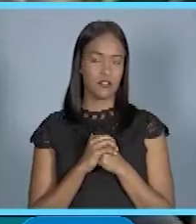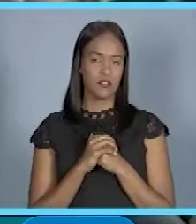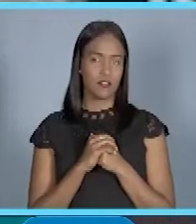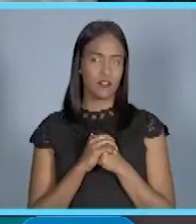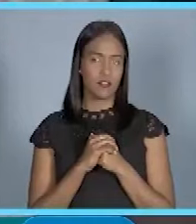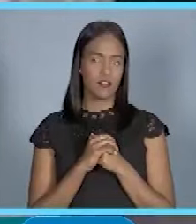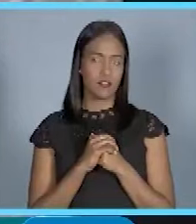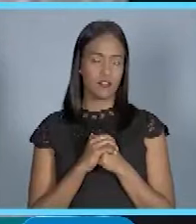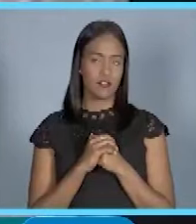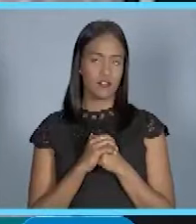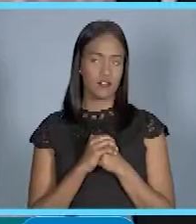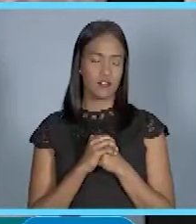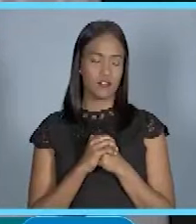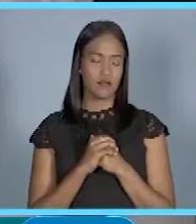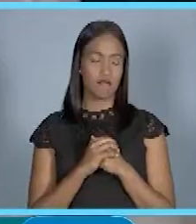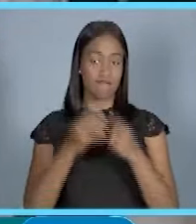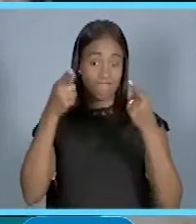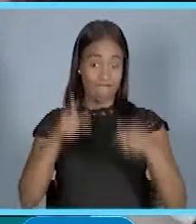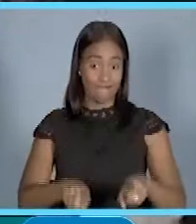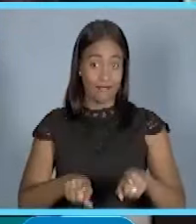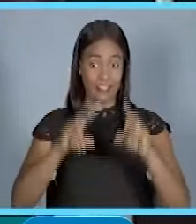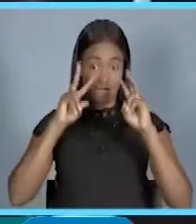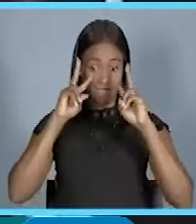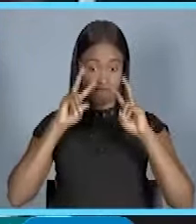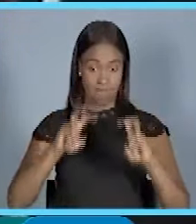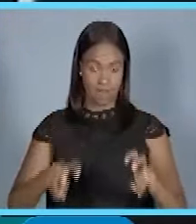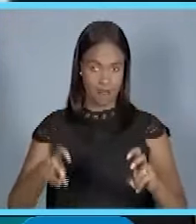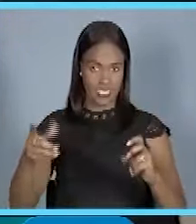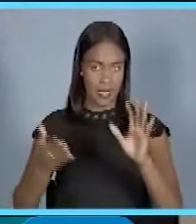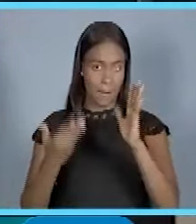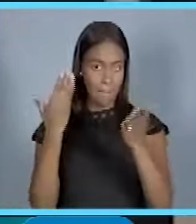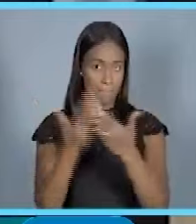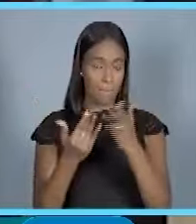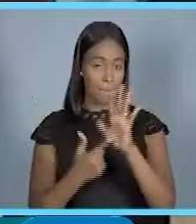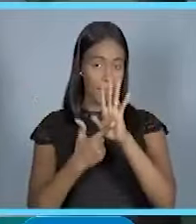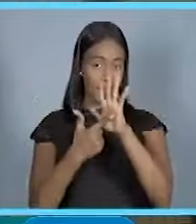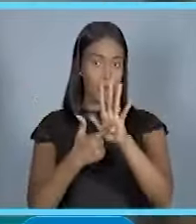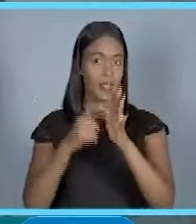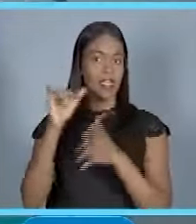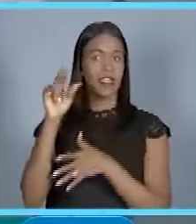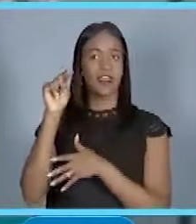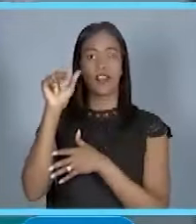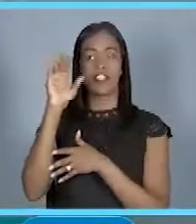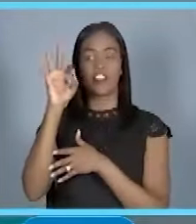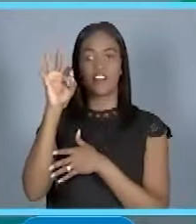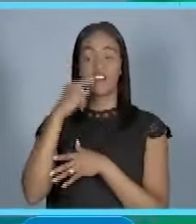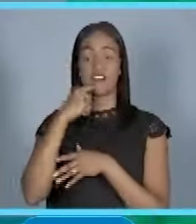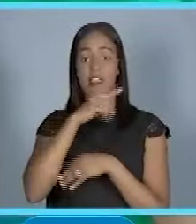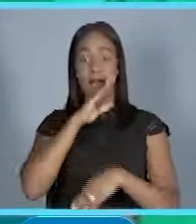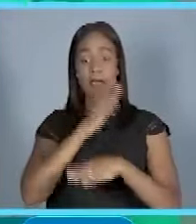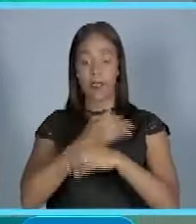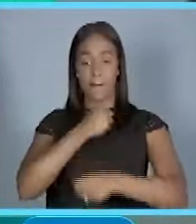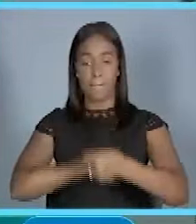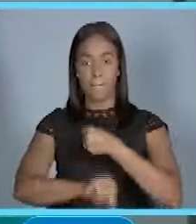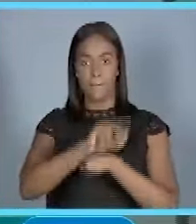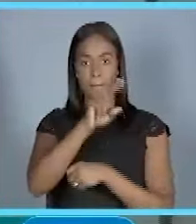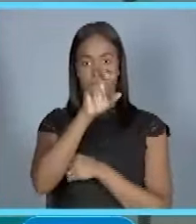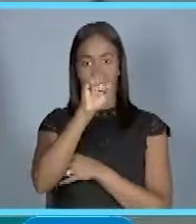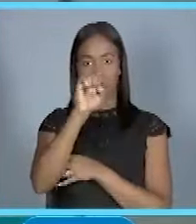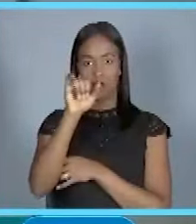preparados. El resultado del Instituto Nacional de Ciencias Forenses, INACIF, indicó que la hija de Rosanny, Francesca